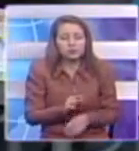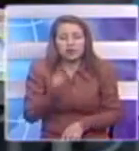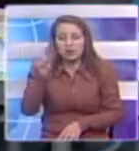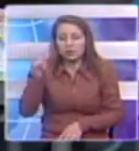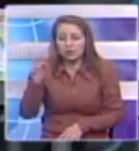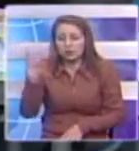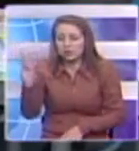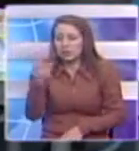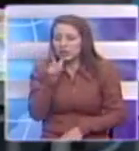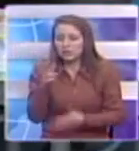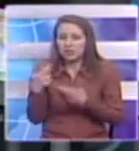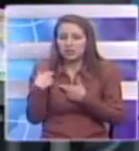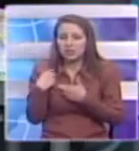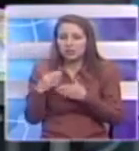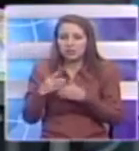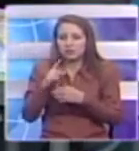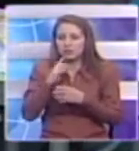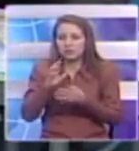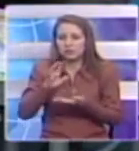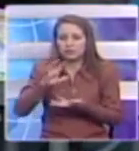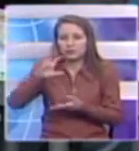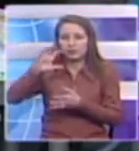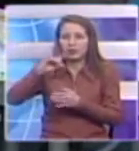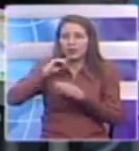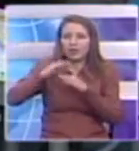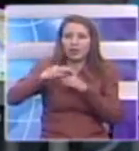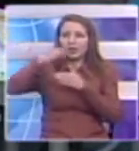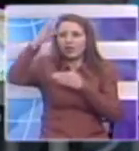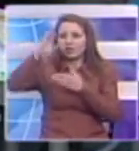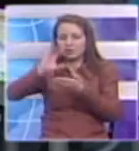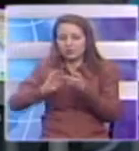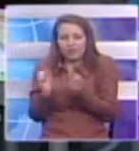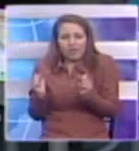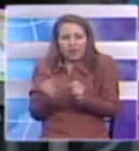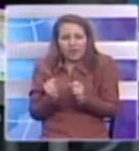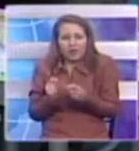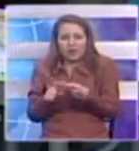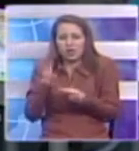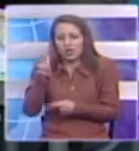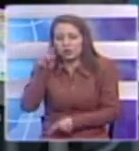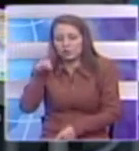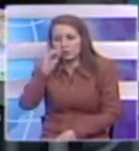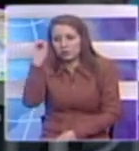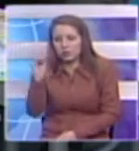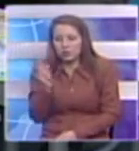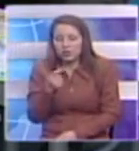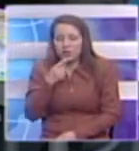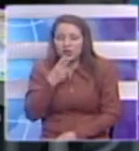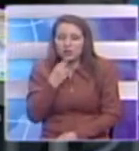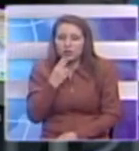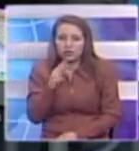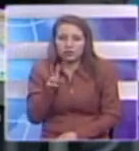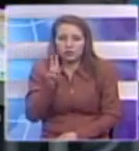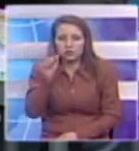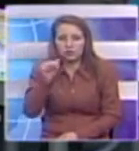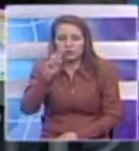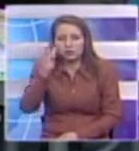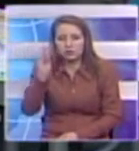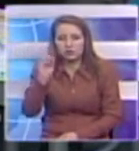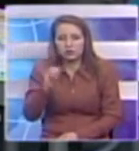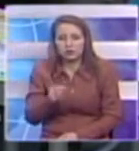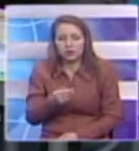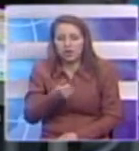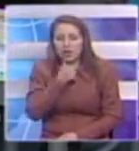1.6% corresponde a los polos, por ejemplo. Exacto. Del agua. El 2% es de aguas dulces, el 0.36% corresponde a las